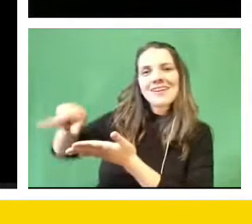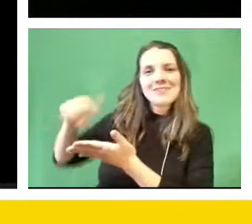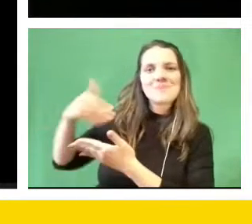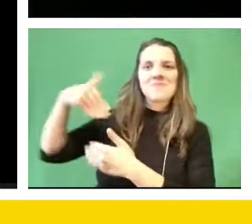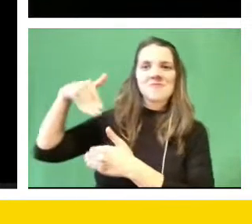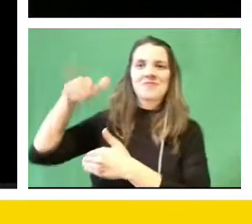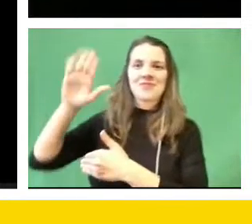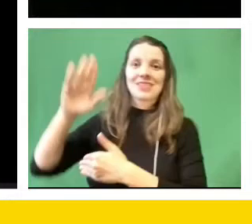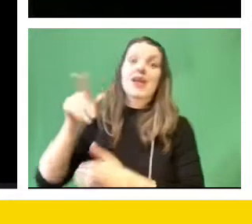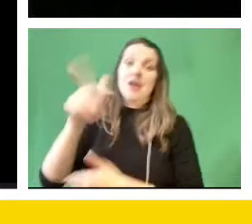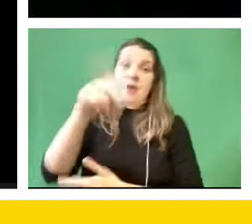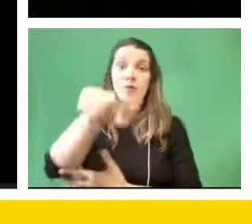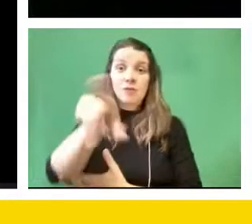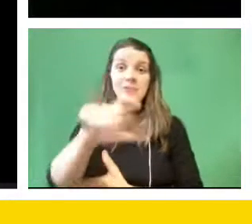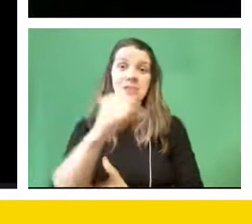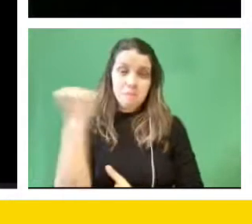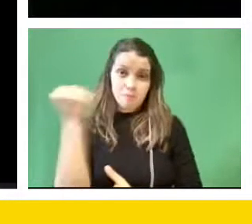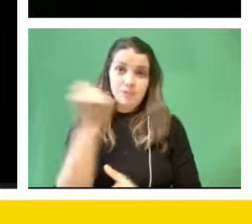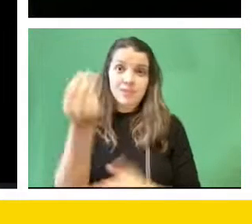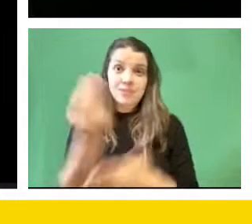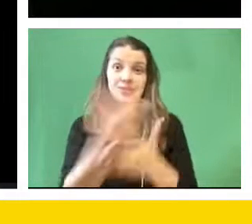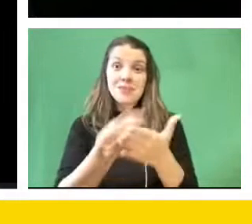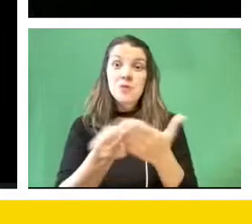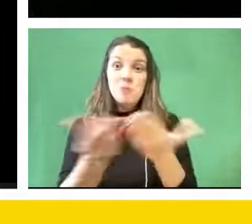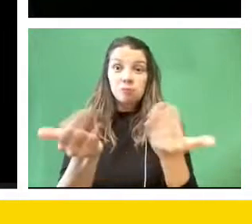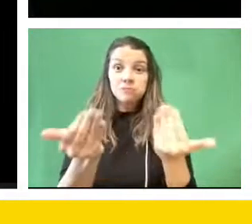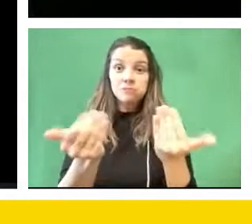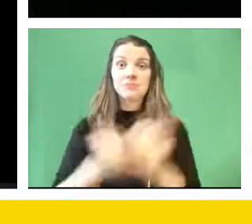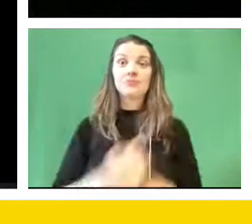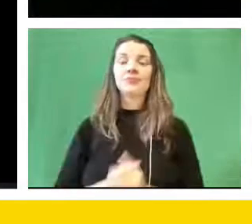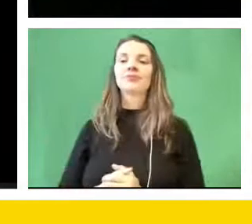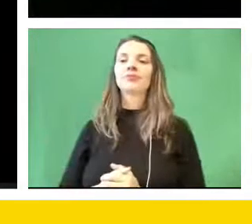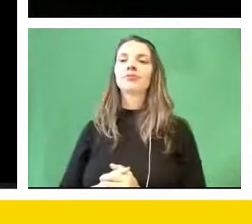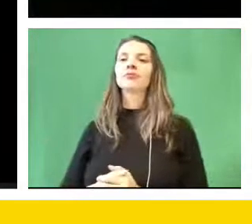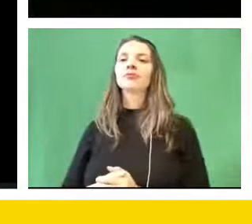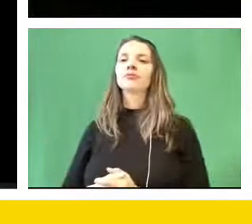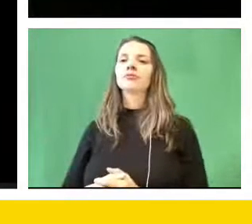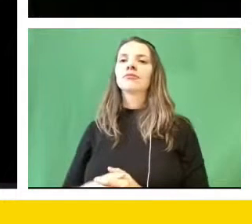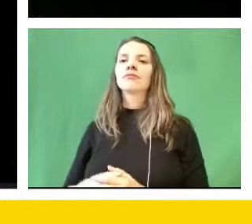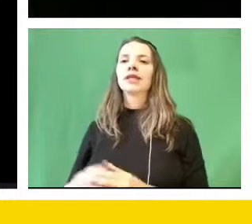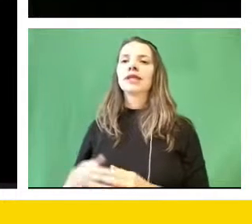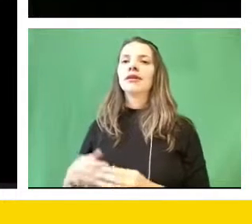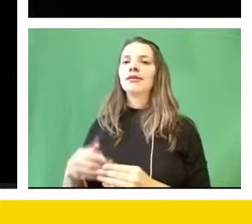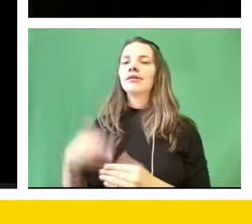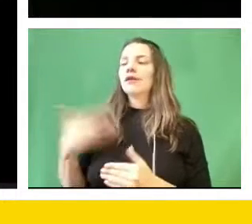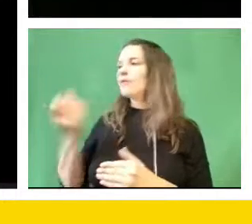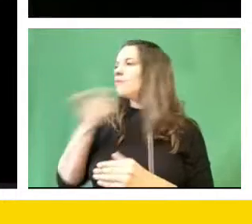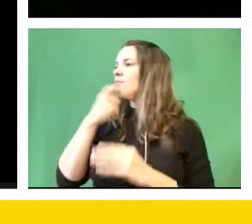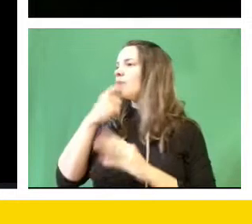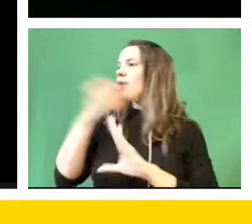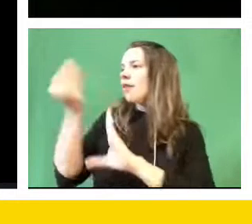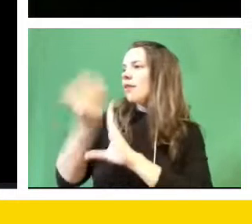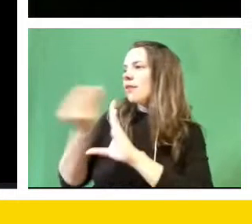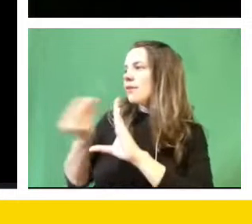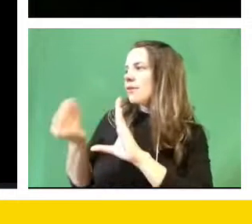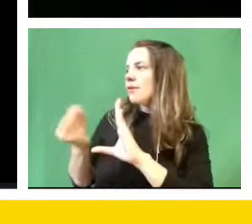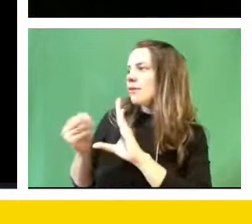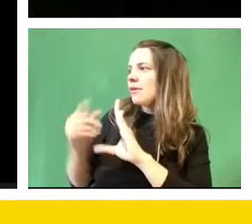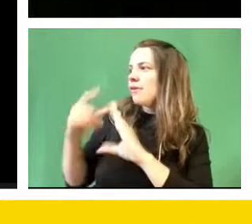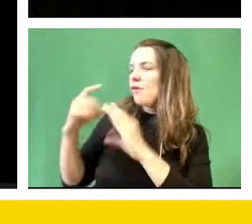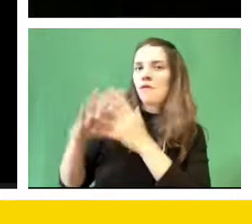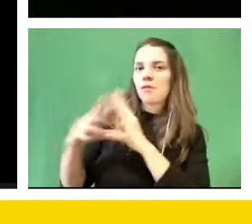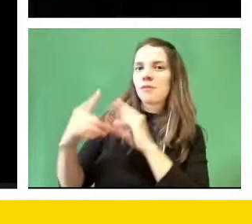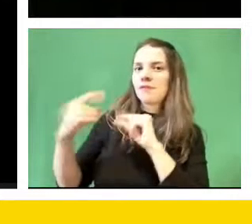recomiendo. Y pues por último se hicieron unos ejercicios de diseño arquitectónico. Aquí estamos viendo el antes y el después de algunas de las